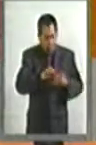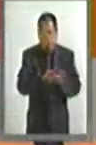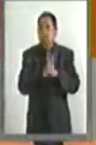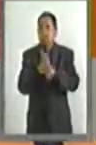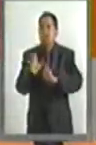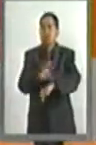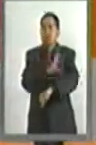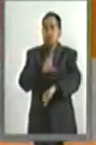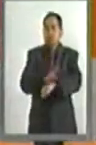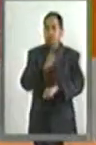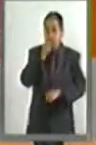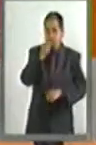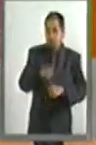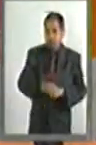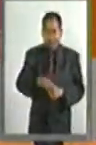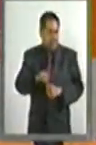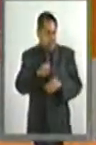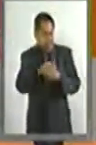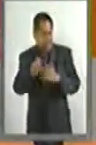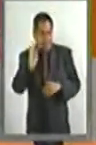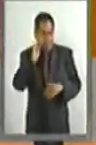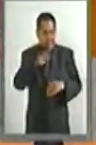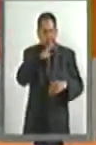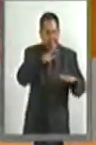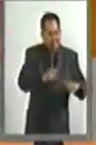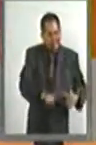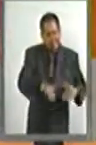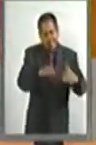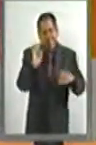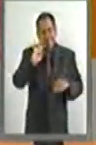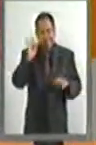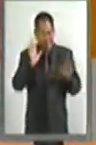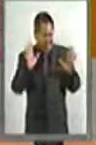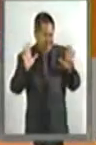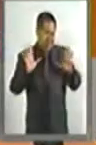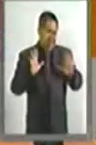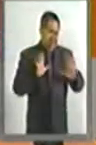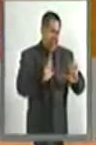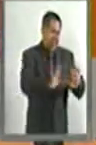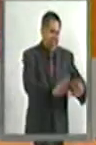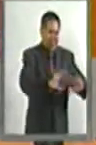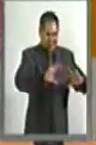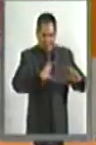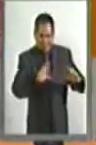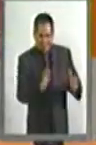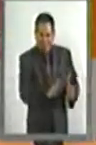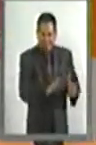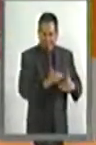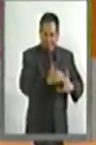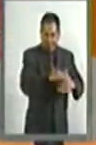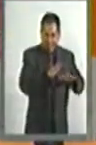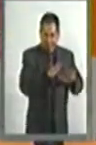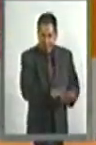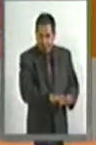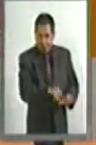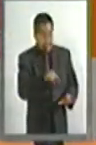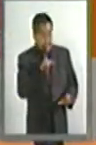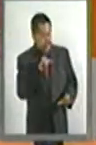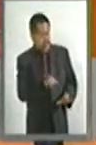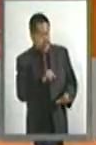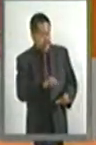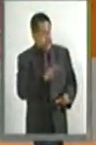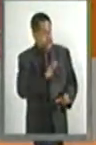la basura que actualmente se produce fuera confinada en rellenos sanitarios, la capacidad de